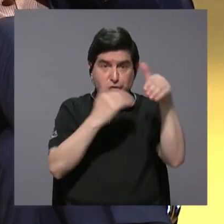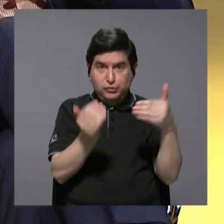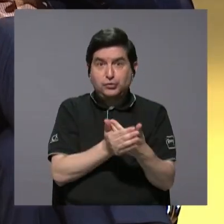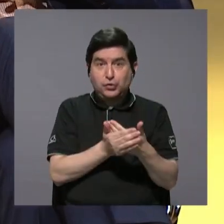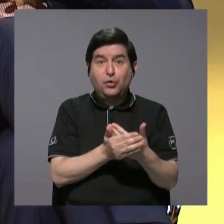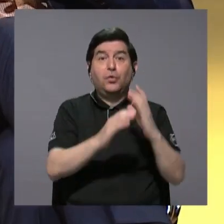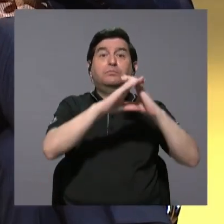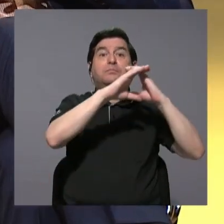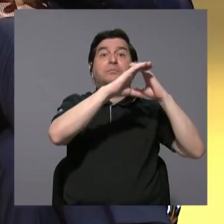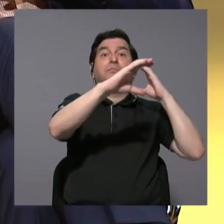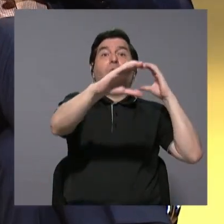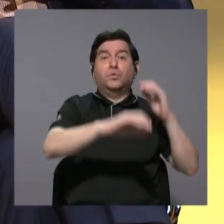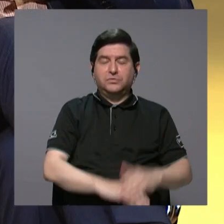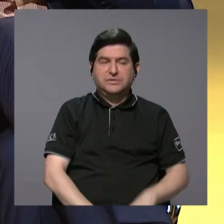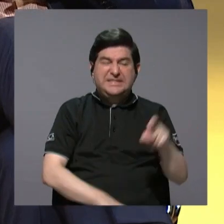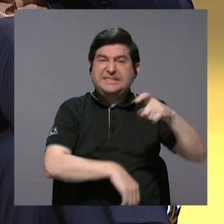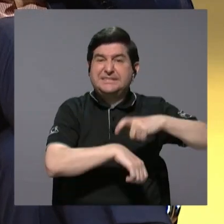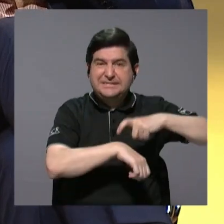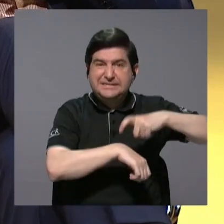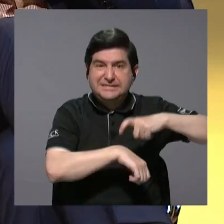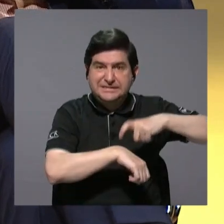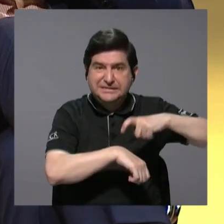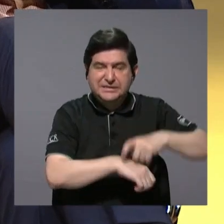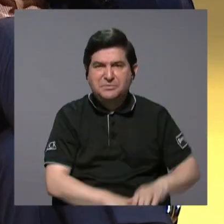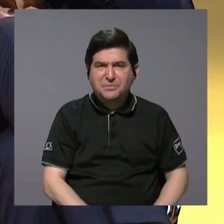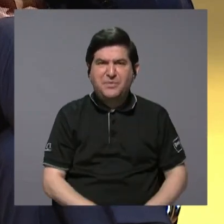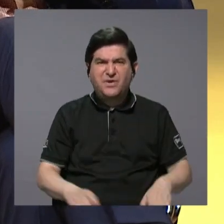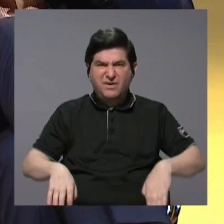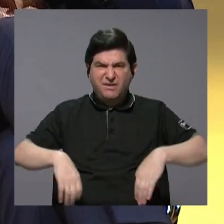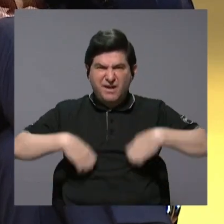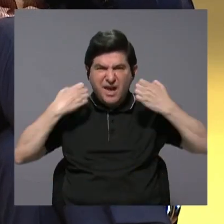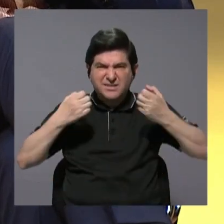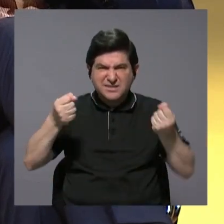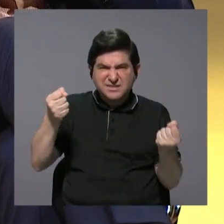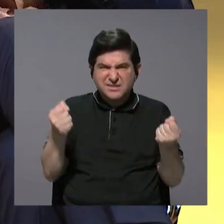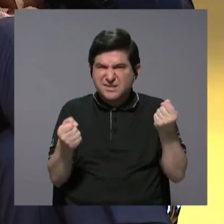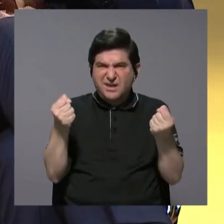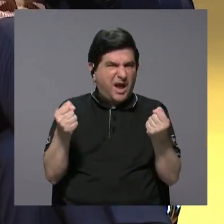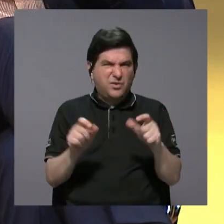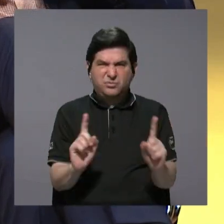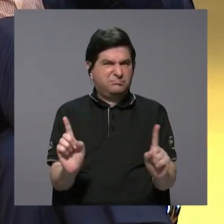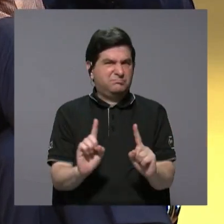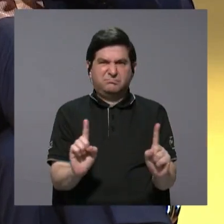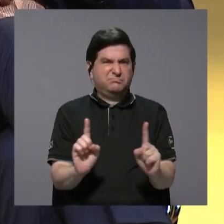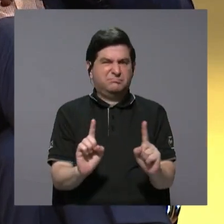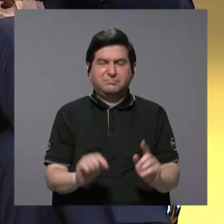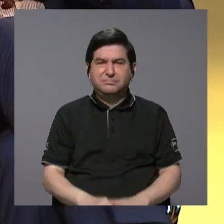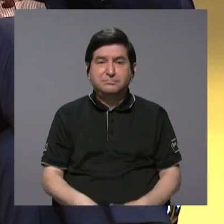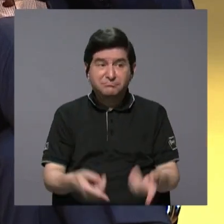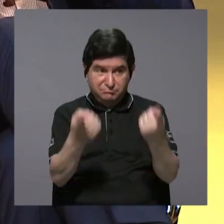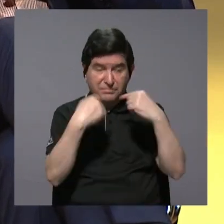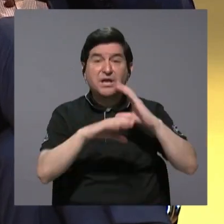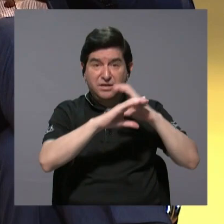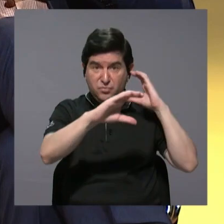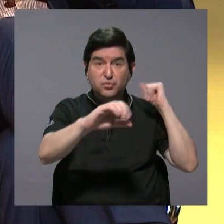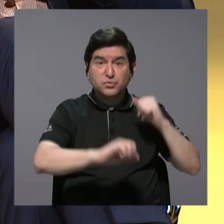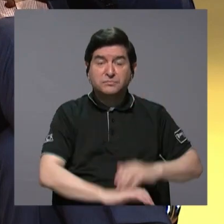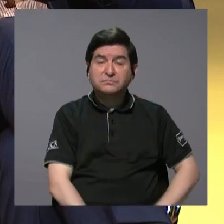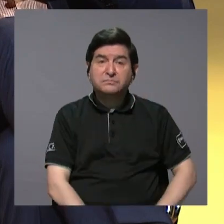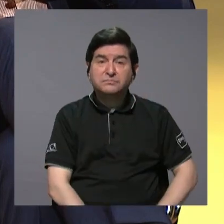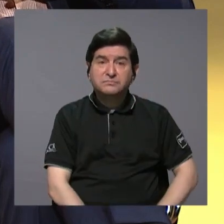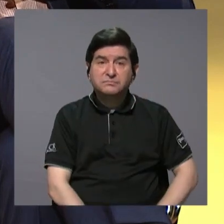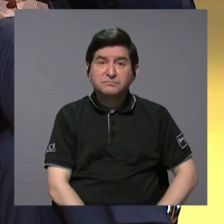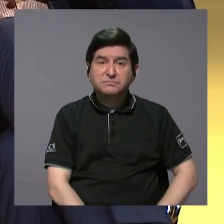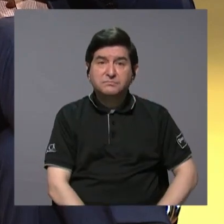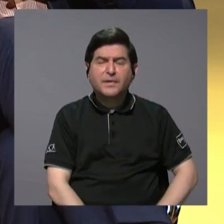supuesto, en bus, ¿verdad? Cuando en aquellos momentos, eso de que existiera carro, no, nada de eso, ¿verdad? Veníamos en bus.